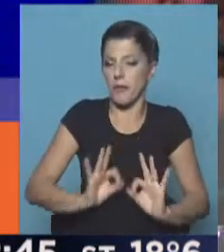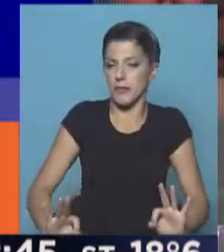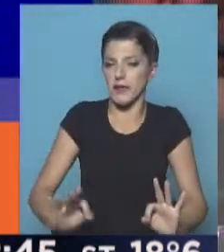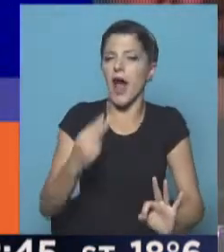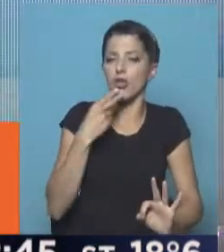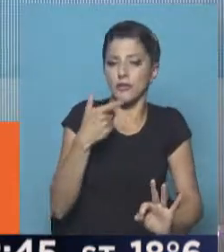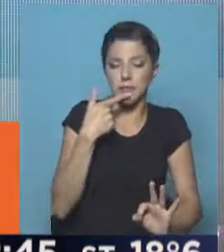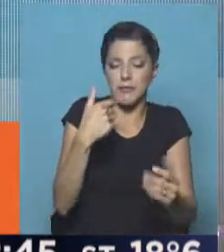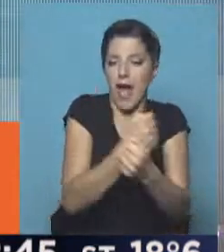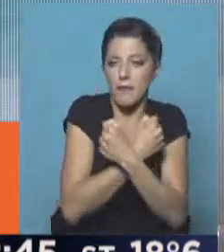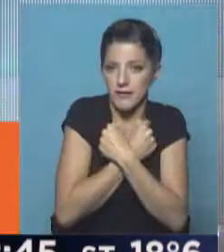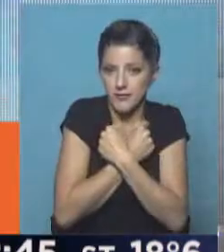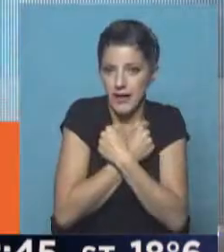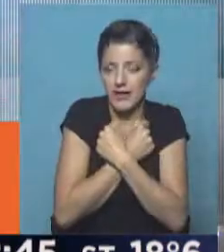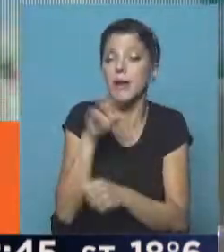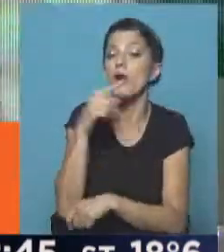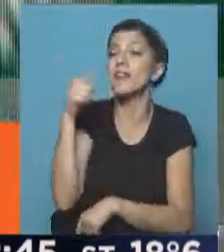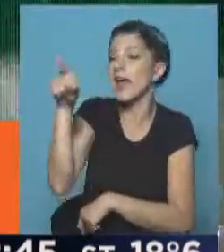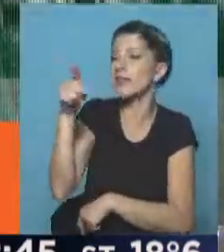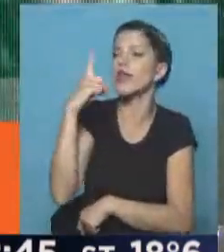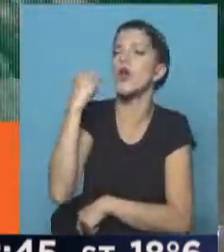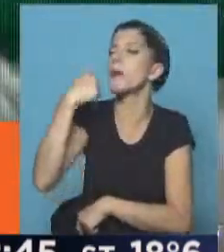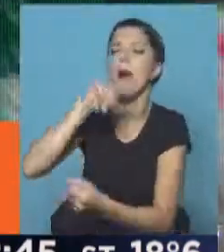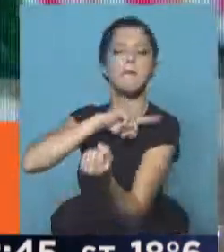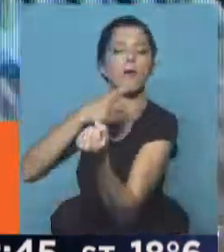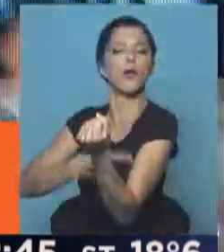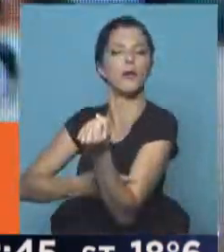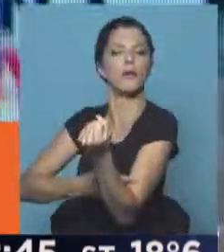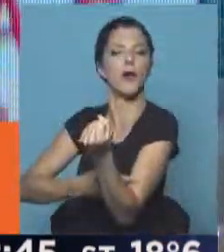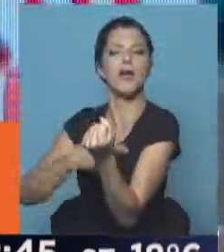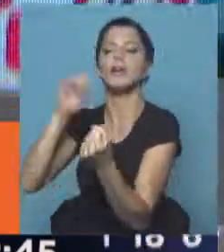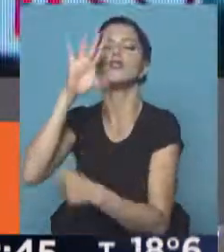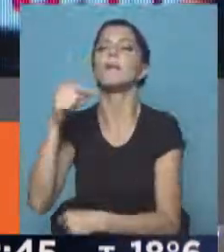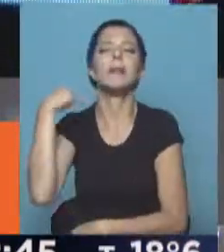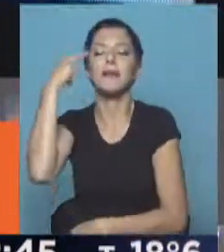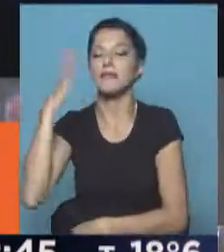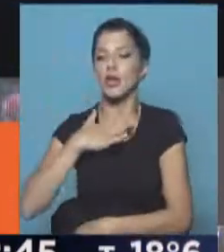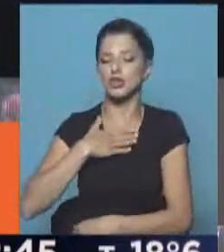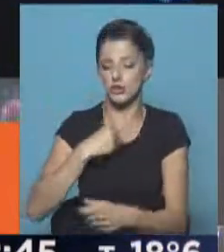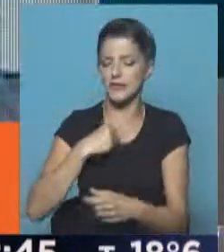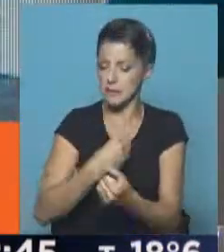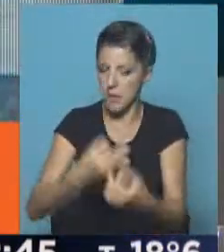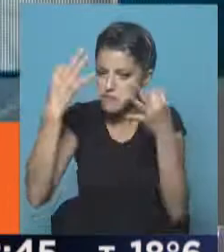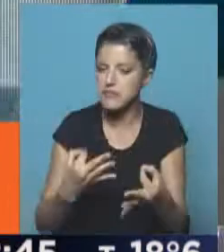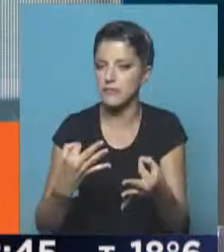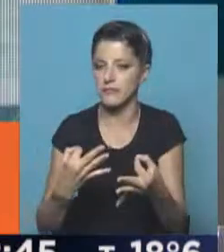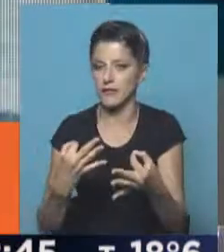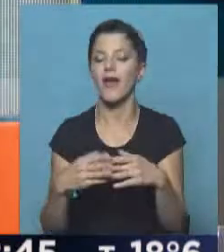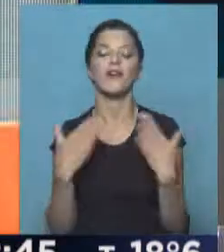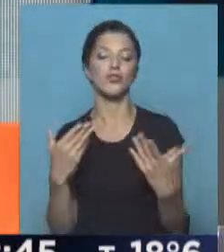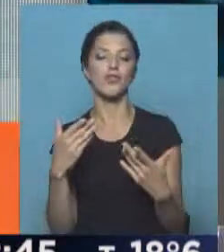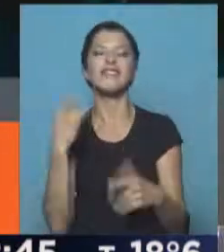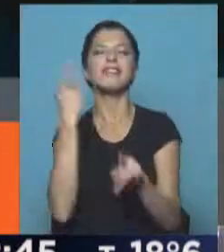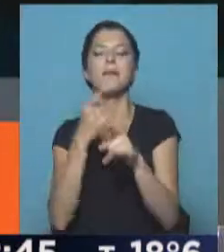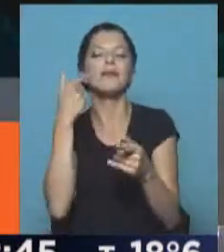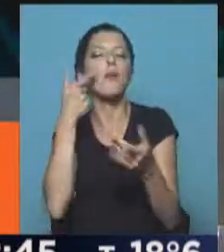y ella decía, es el hombre más poderoso del mundo y lo único que quiere es hacerme sentir segura. Entonces, la idea de un macho alfa que